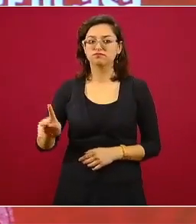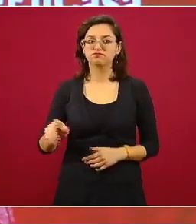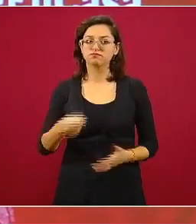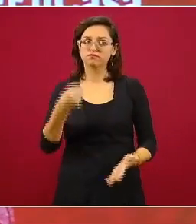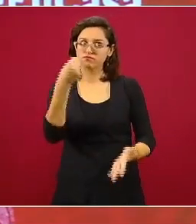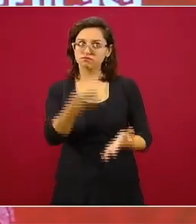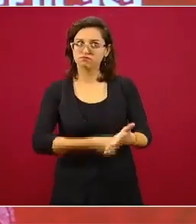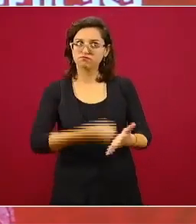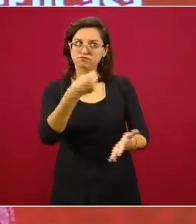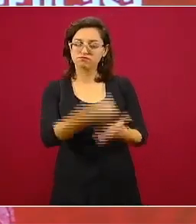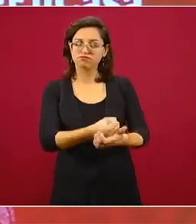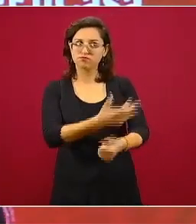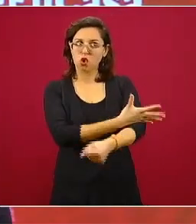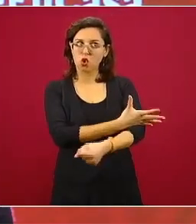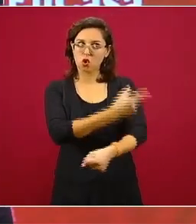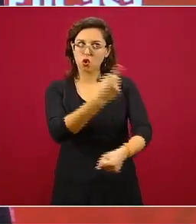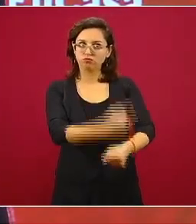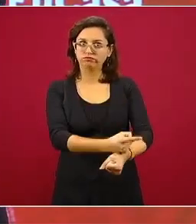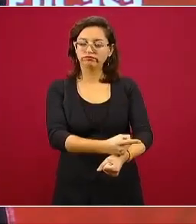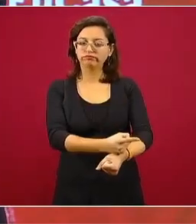va a ser muy difícil